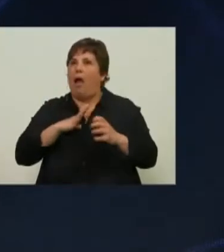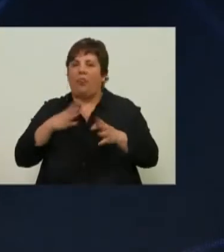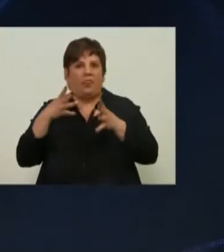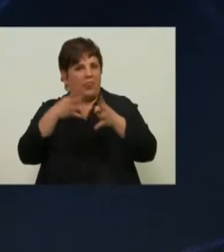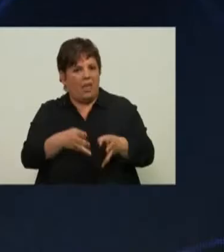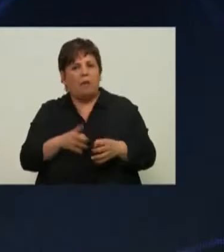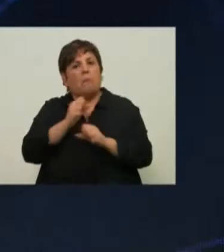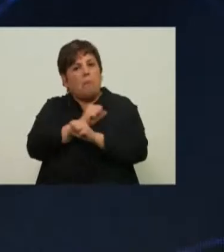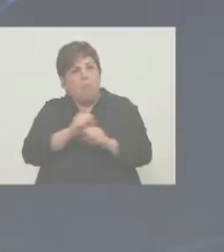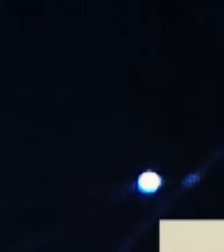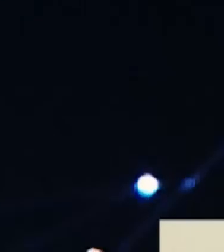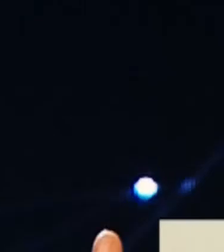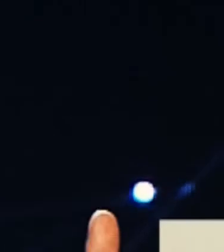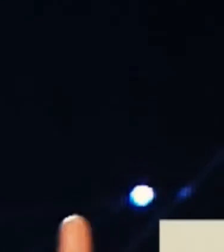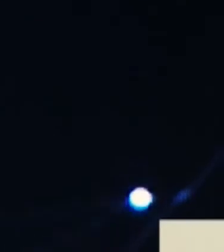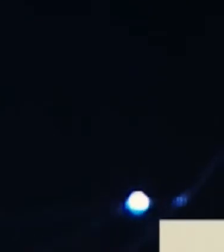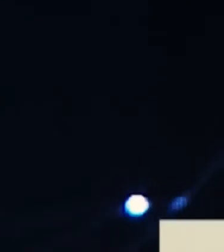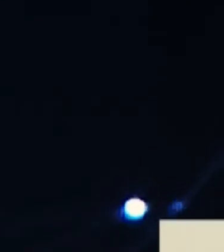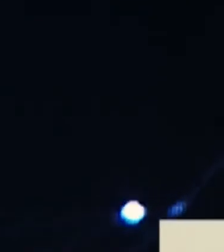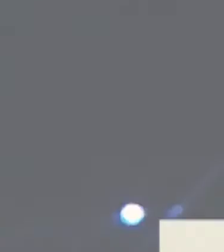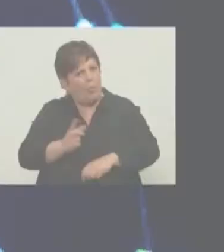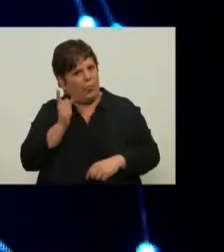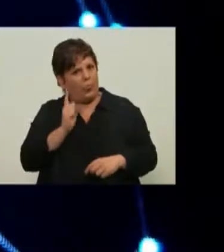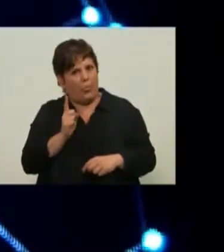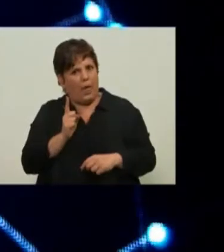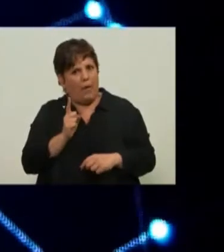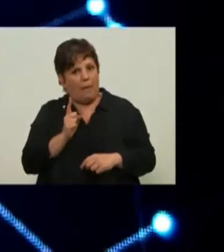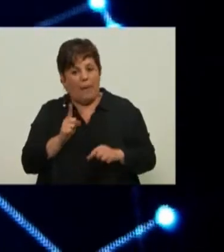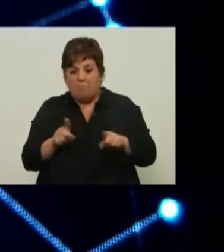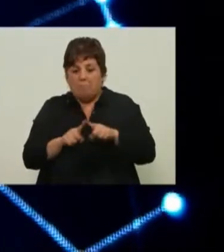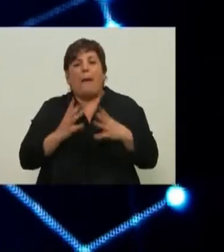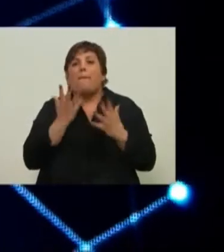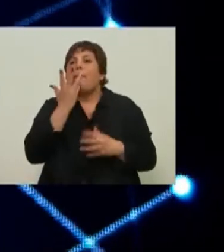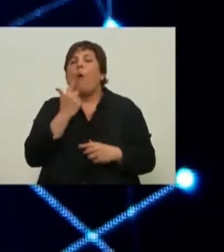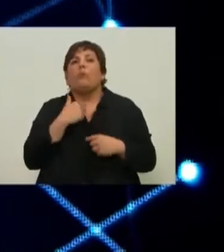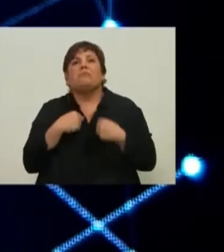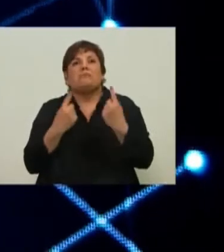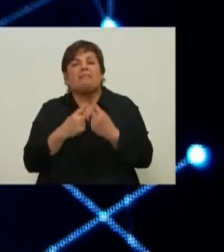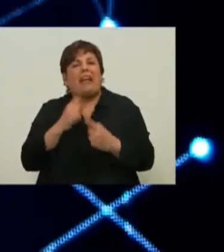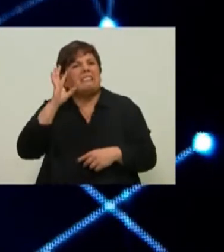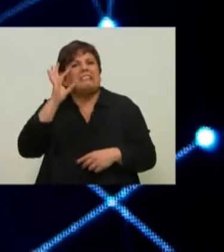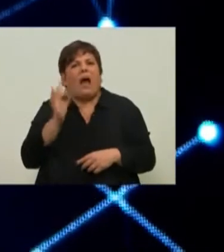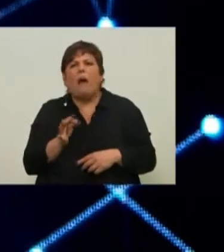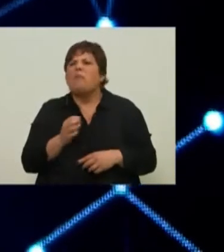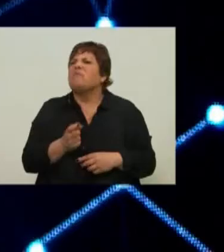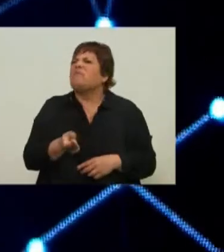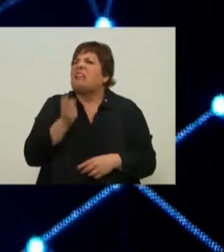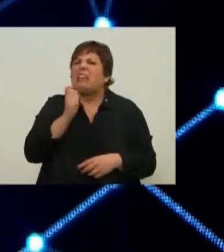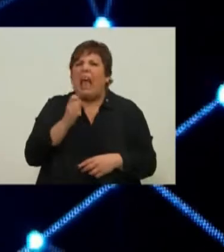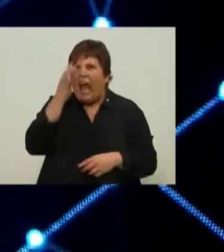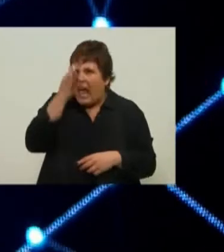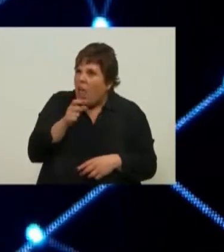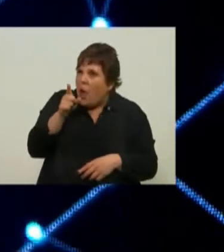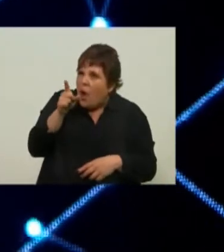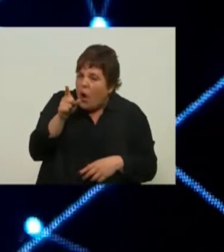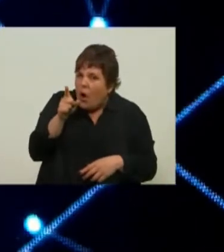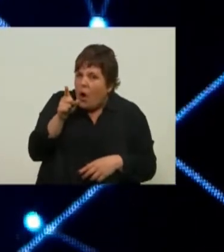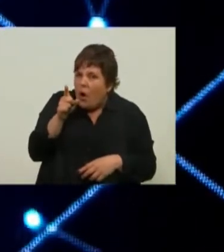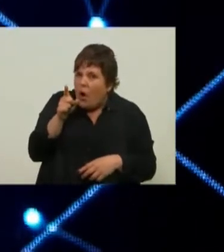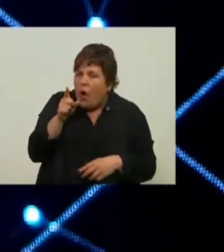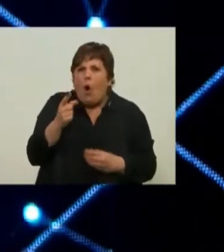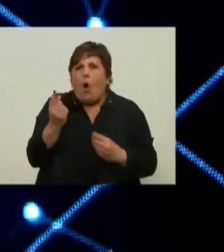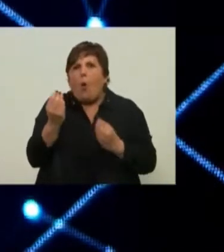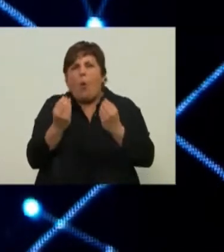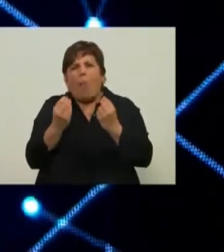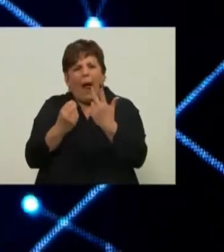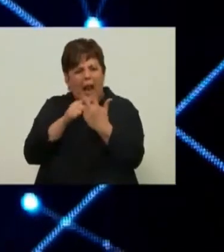posibilidad es el ajuste. La motosierra, tal vez. Y a mí me gustaría saber a quién le creo yo. ¿A cuál de